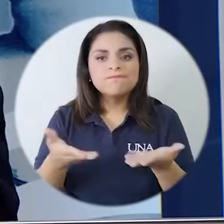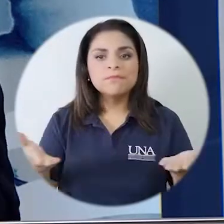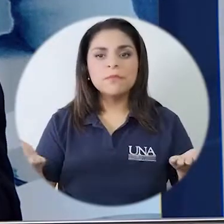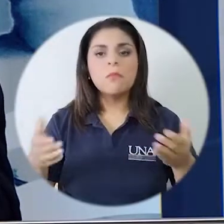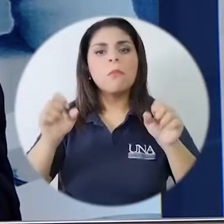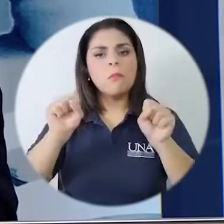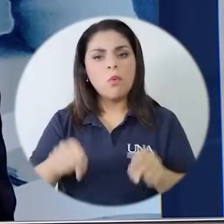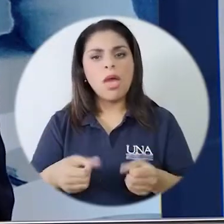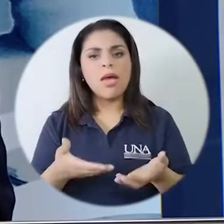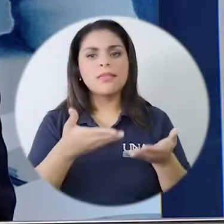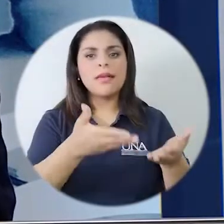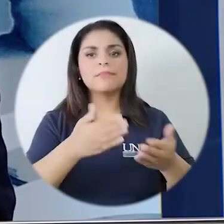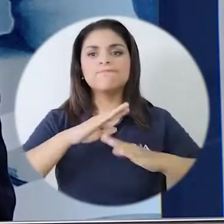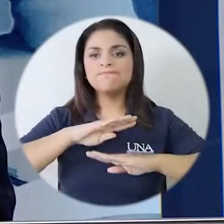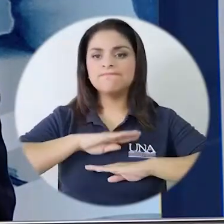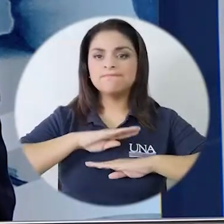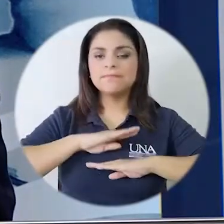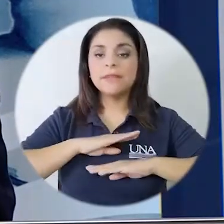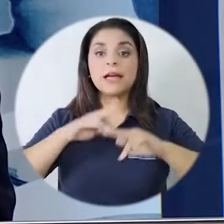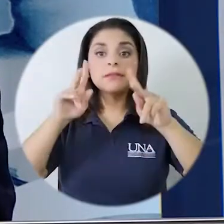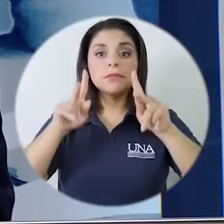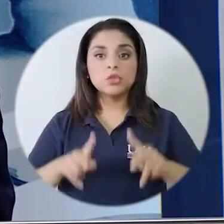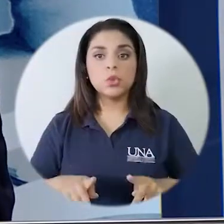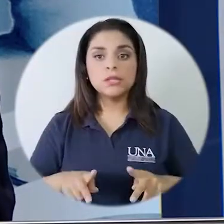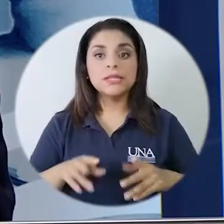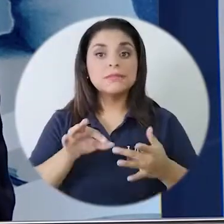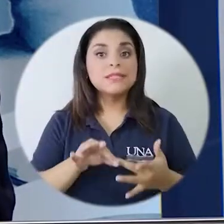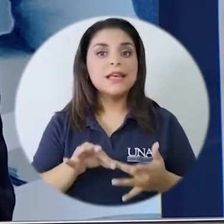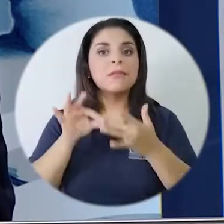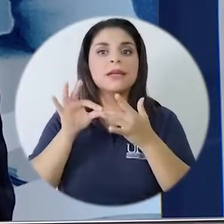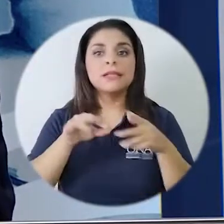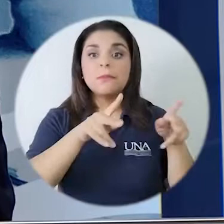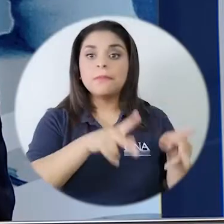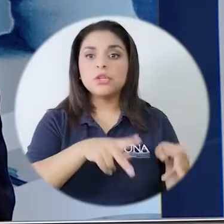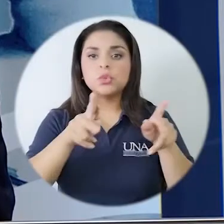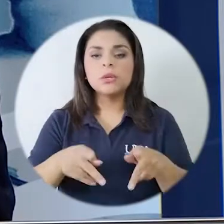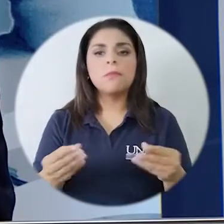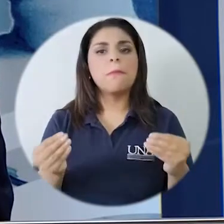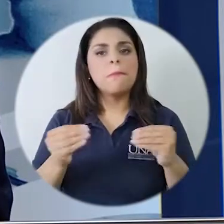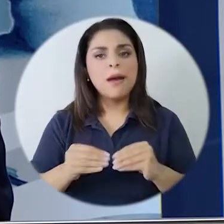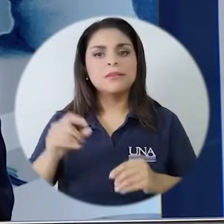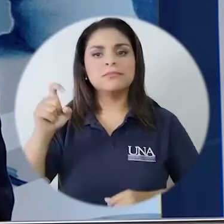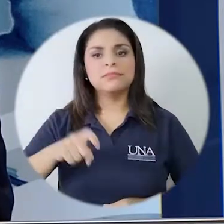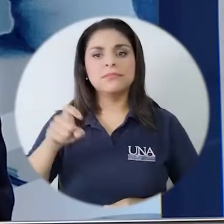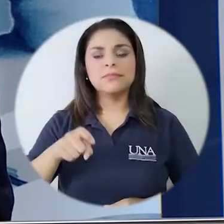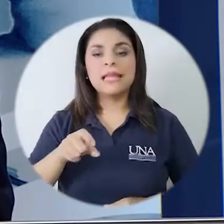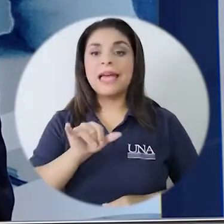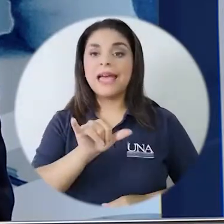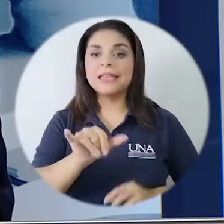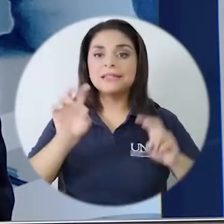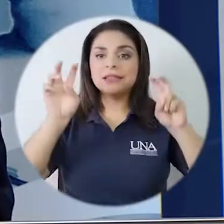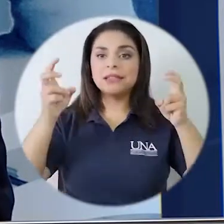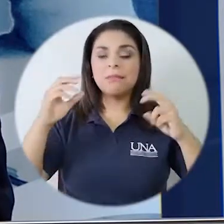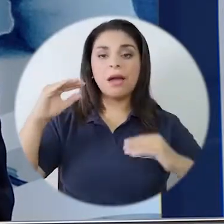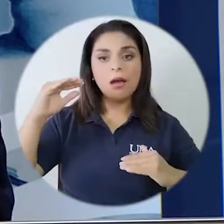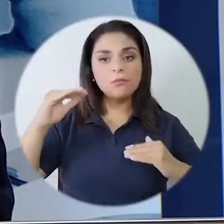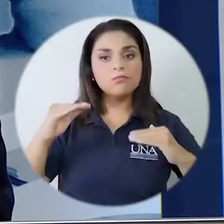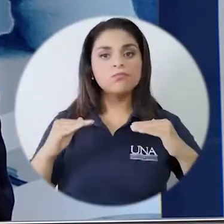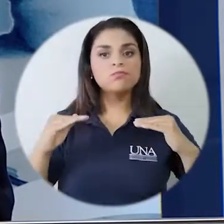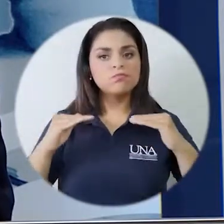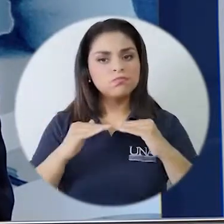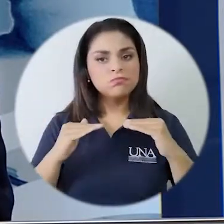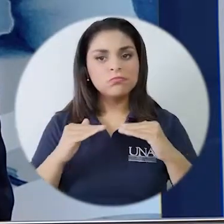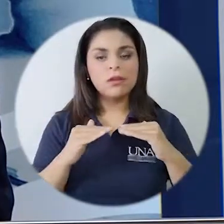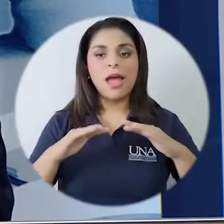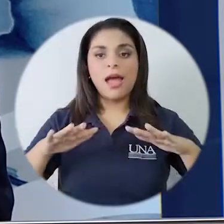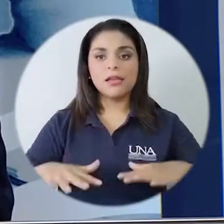a satisfacer las necesidades de las personas, ¿verdad?, en particular de aquellas más necesitadas, que es un tema de inequidad que hemos tenido abordando durante